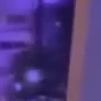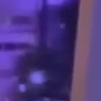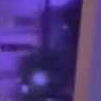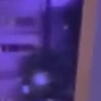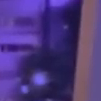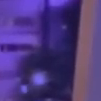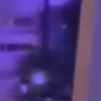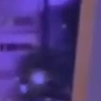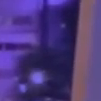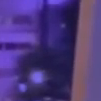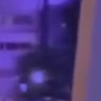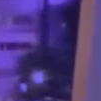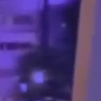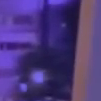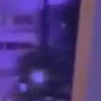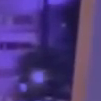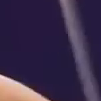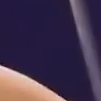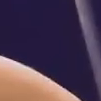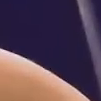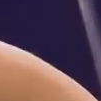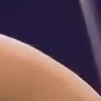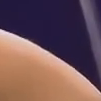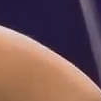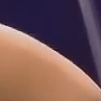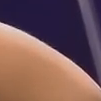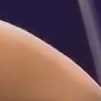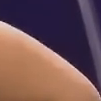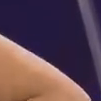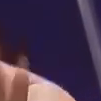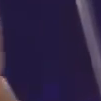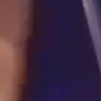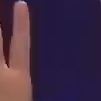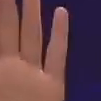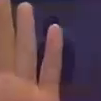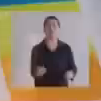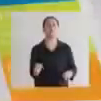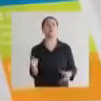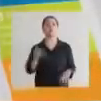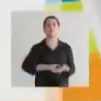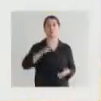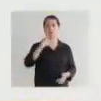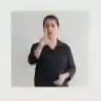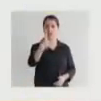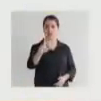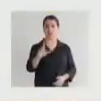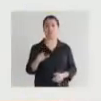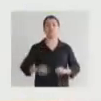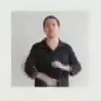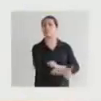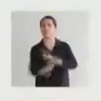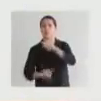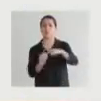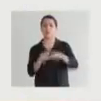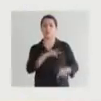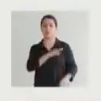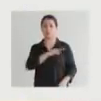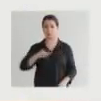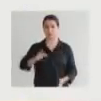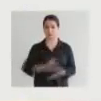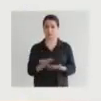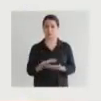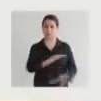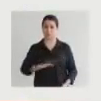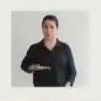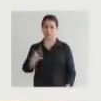impacta, van a perdonar. A mí me impacta que el gobierno gaste plata en este tipo de campaña. Momento. Habiendo tanto músico bueno cesante, no, y